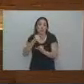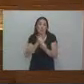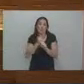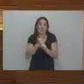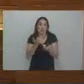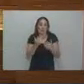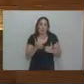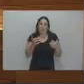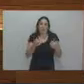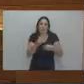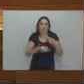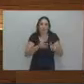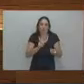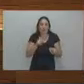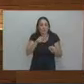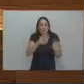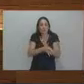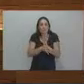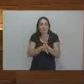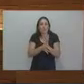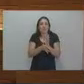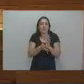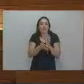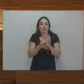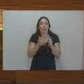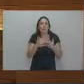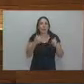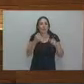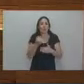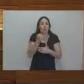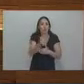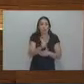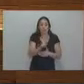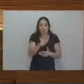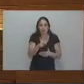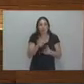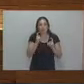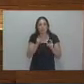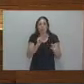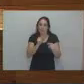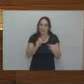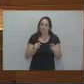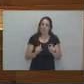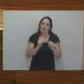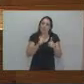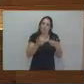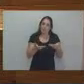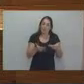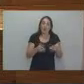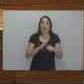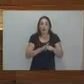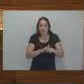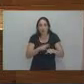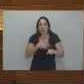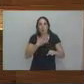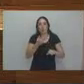es reforzar el Parlamento. Ese era el sentido del debate que al menos nosotros tratábamos de abrir, además de que pudiese suponer o no un ahorro